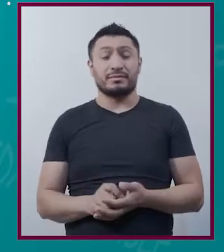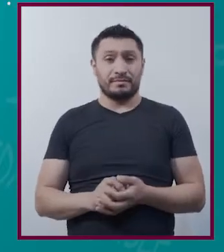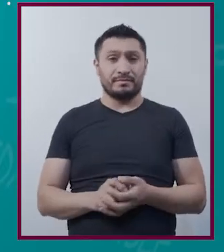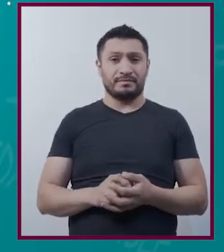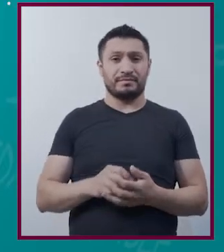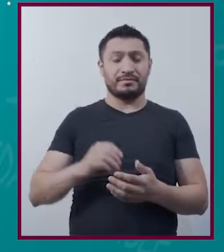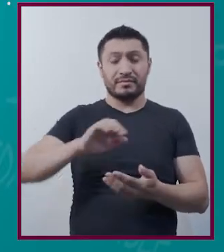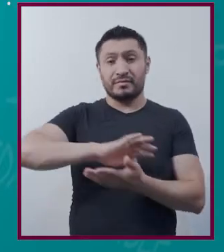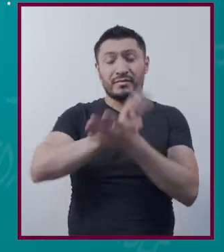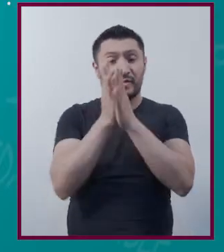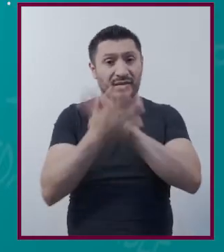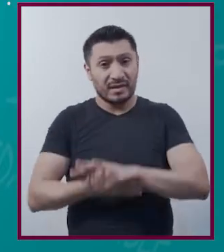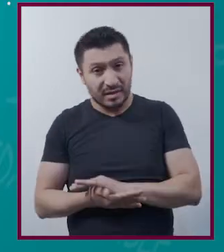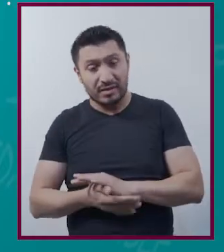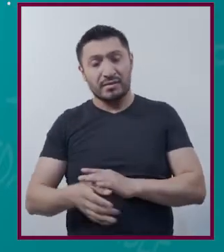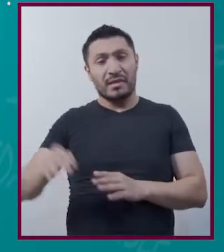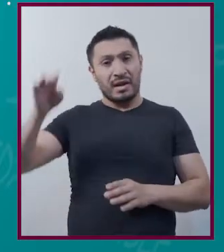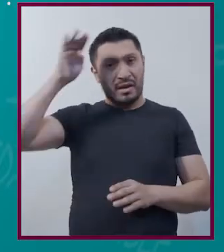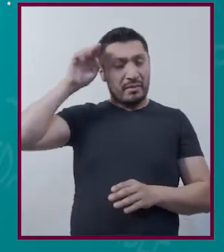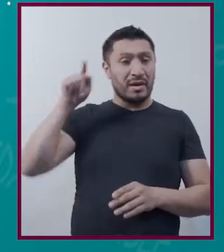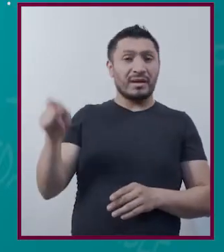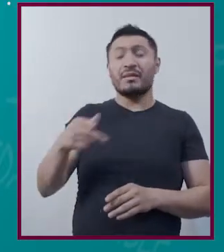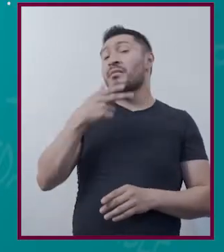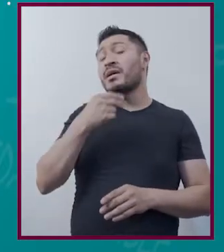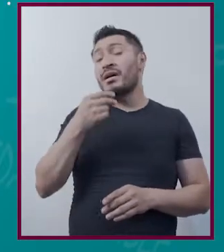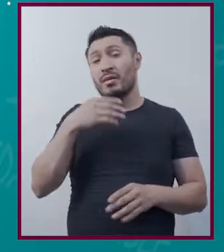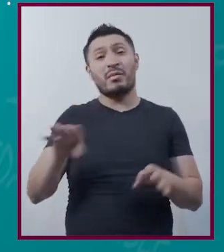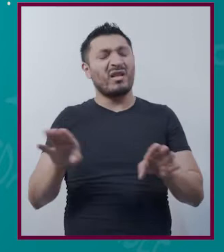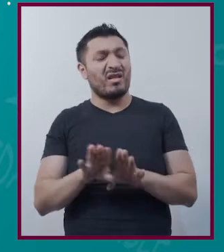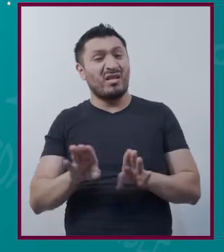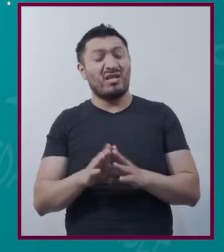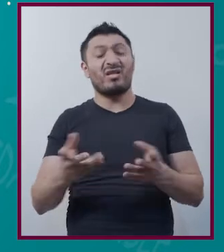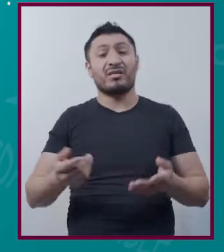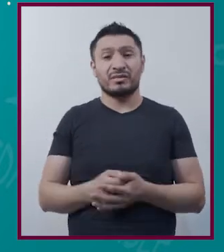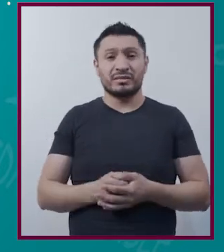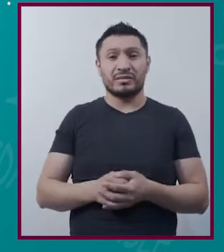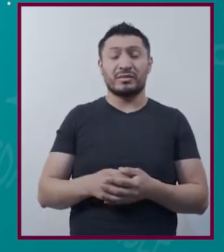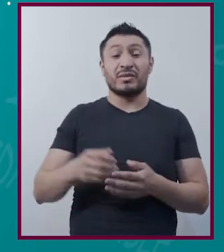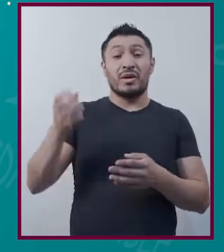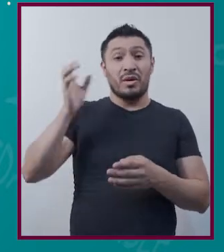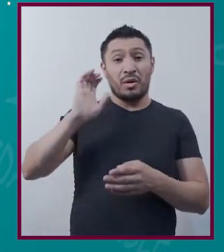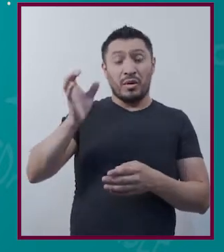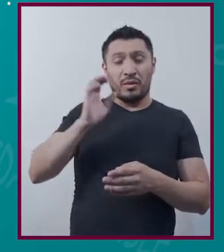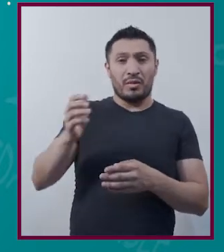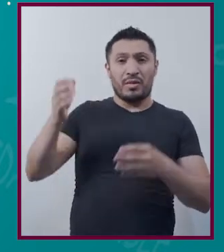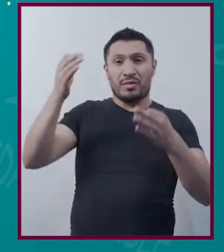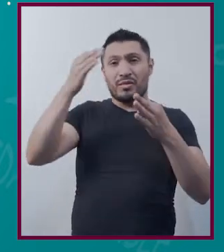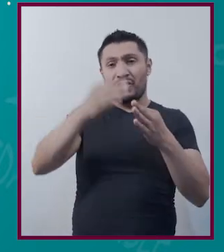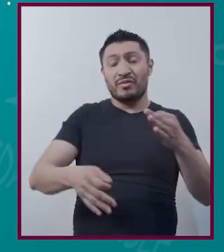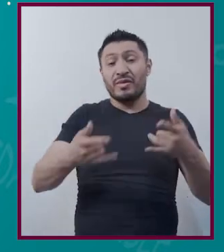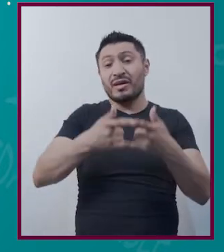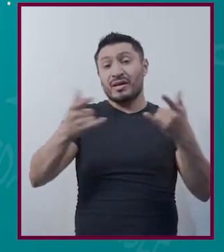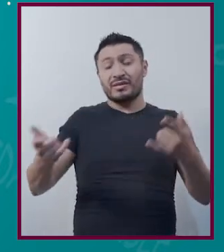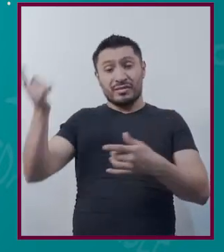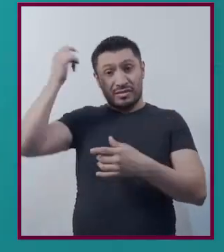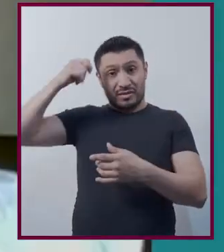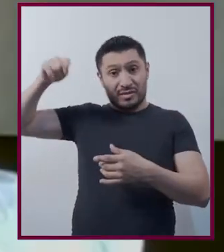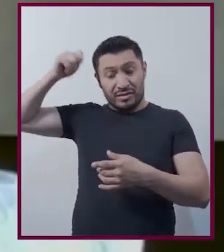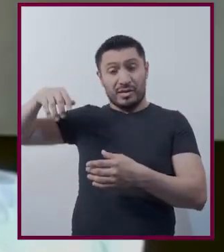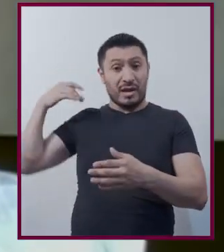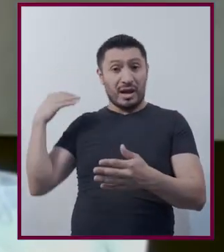la evolución del pensamiento de Francis Fukuyama a lo largo del tiempo, desde su teoría del fin de la historia hasta el día de